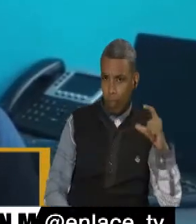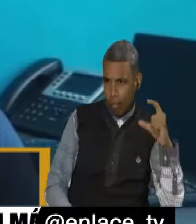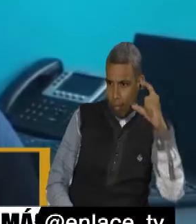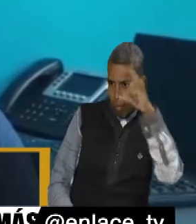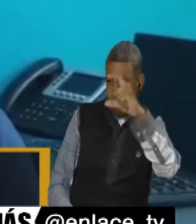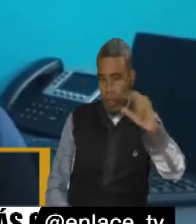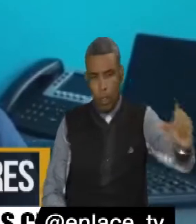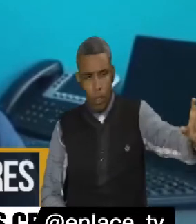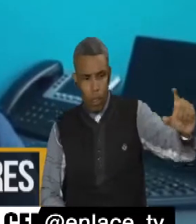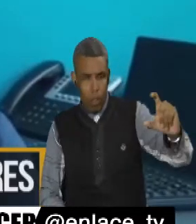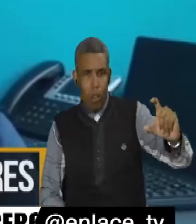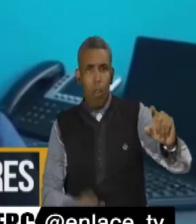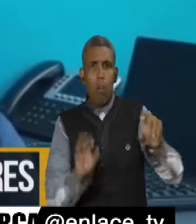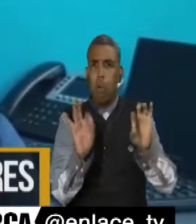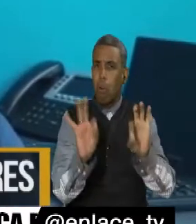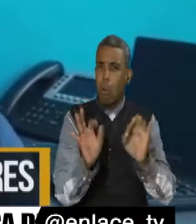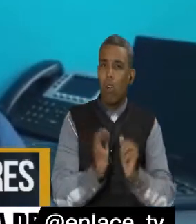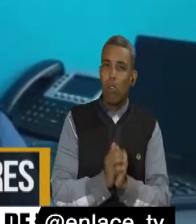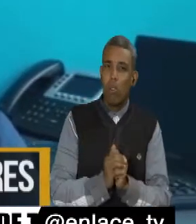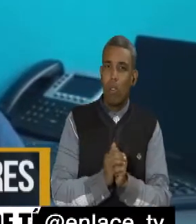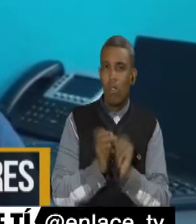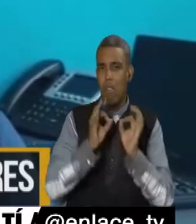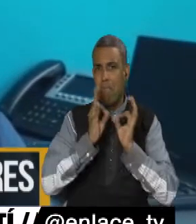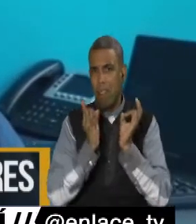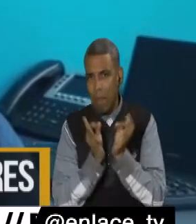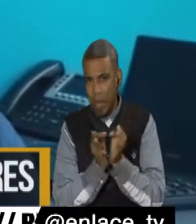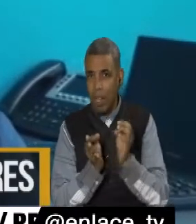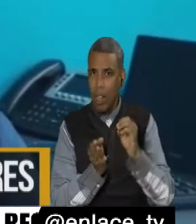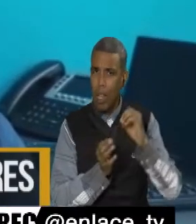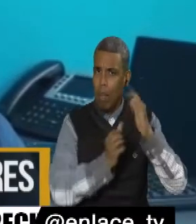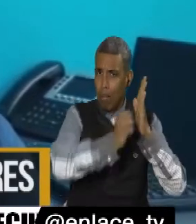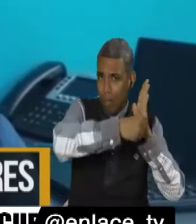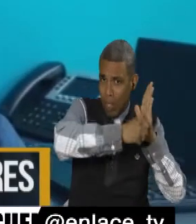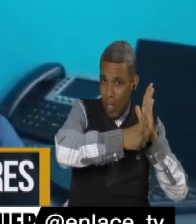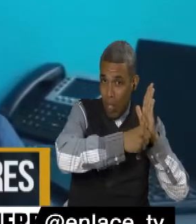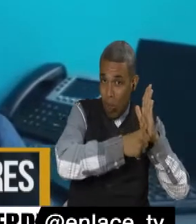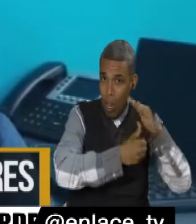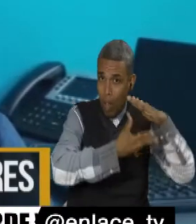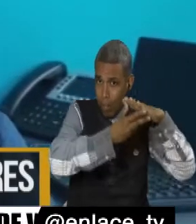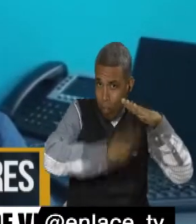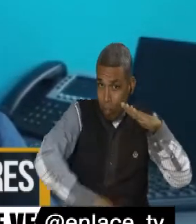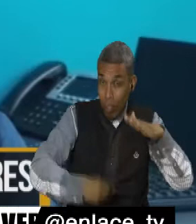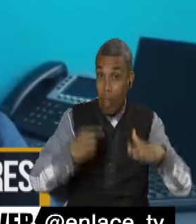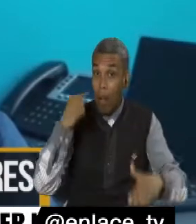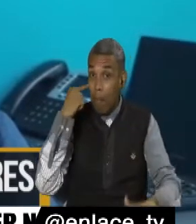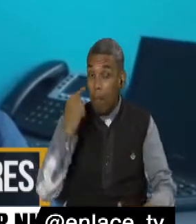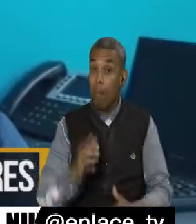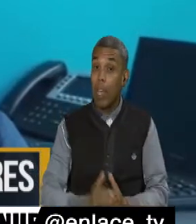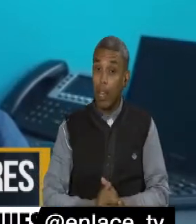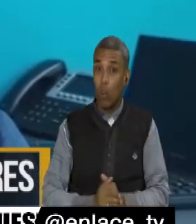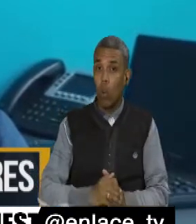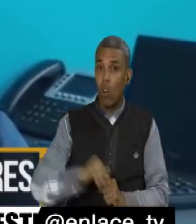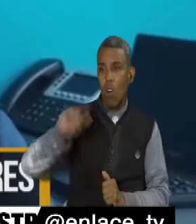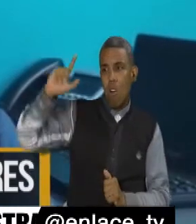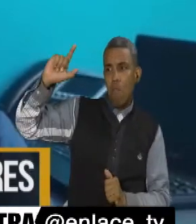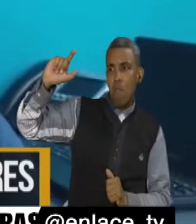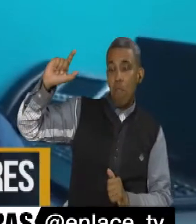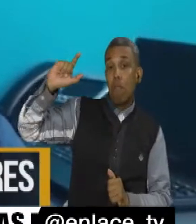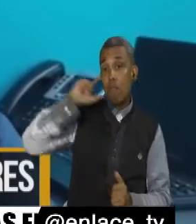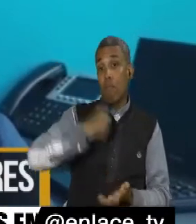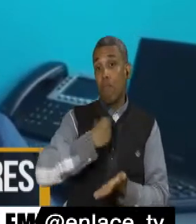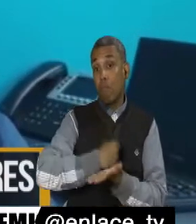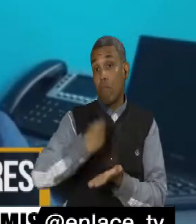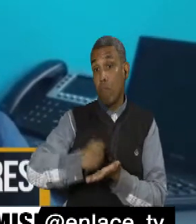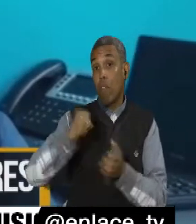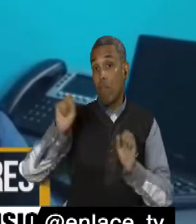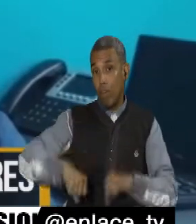o a sus familiares que por favor lleven la fotocopia de la cédula autenticada y el certificado de la notaría